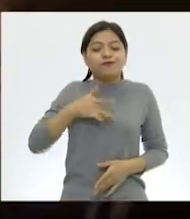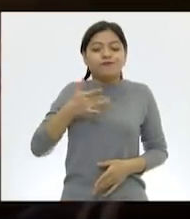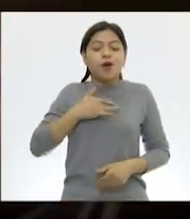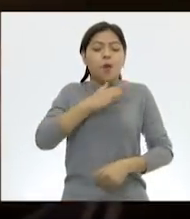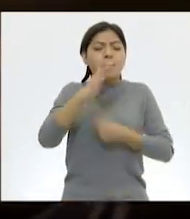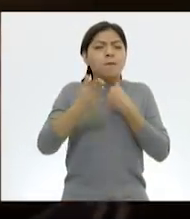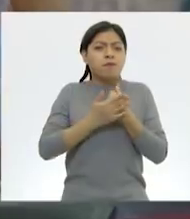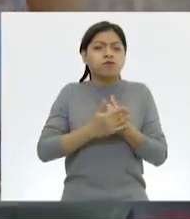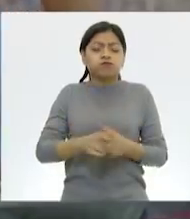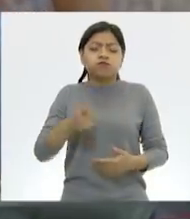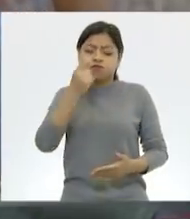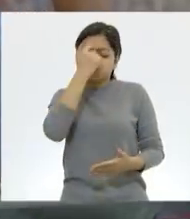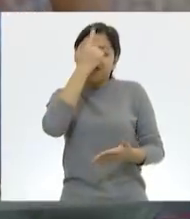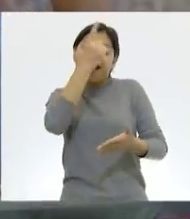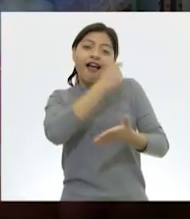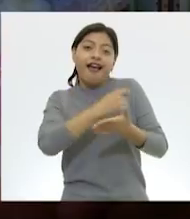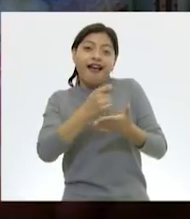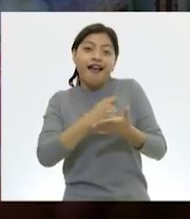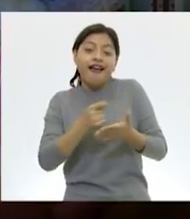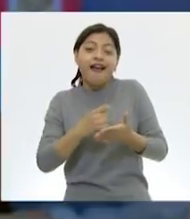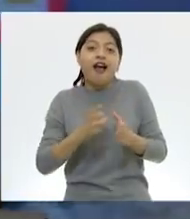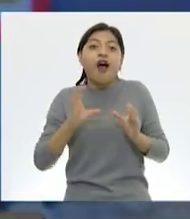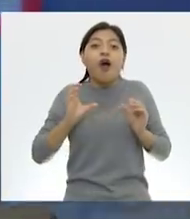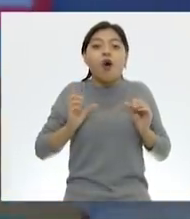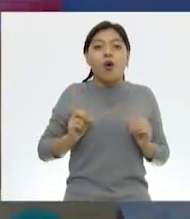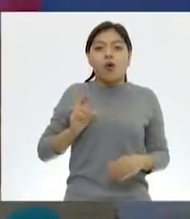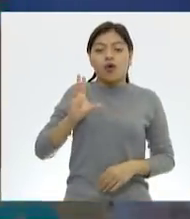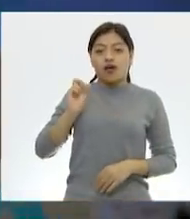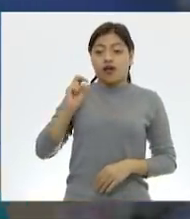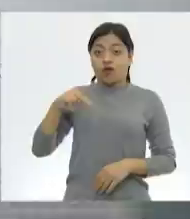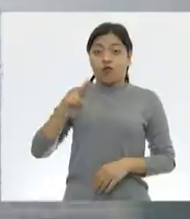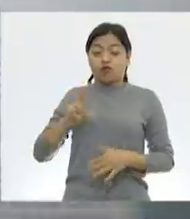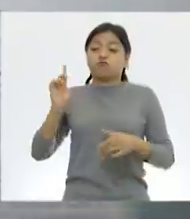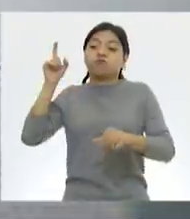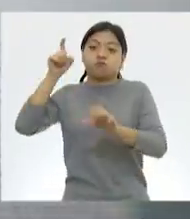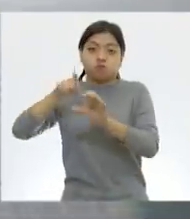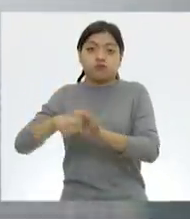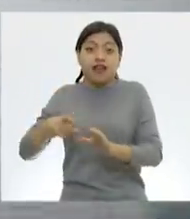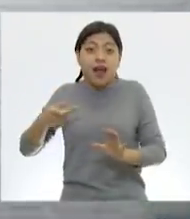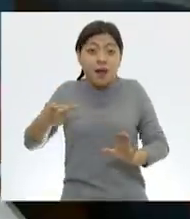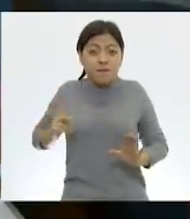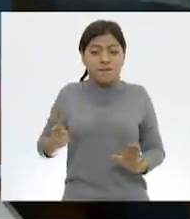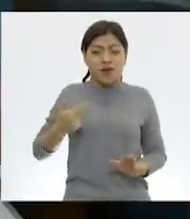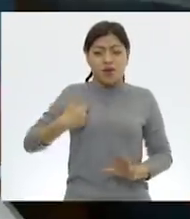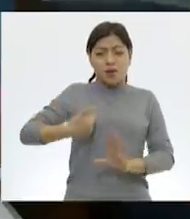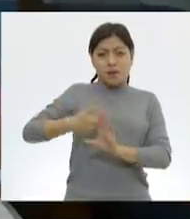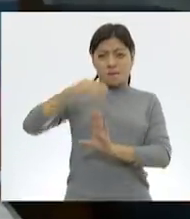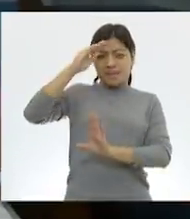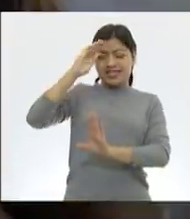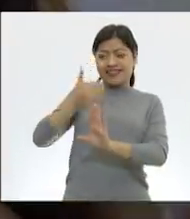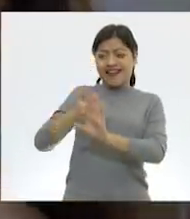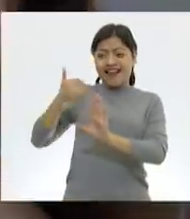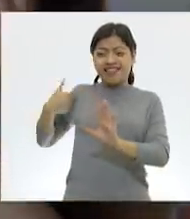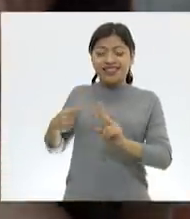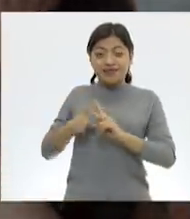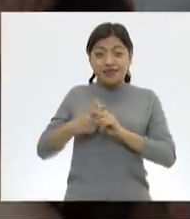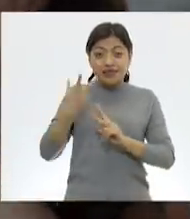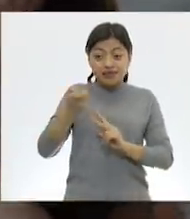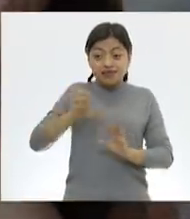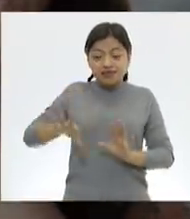en escritora o hasta delegada de las Naciones Unidas. Y nunca me imaginé que las matemáticas serían parte de mi